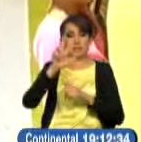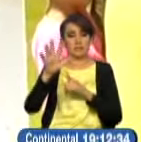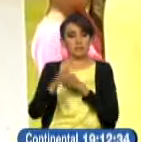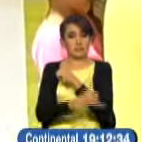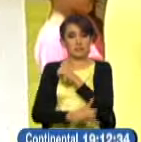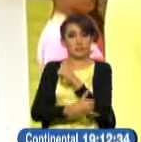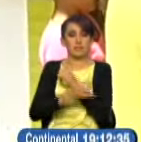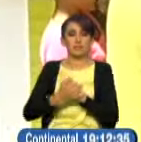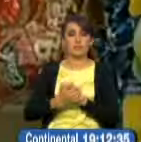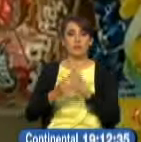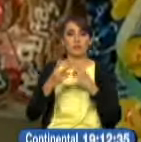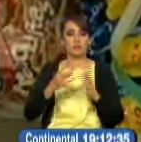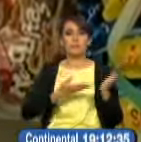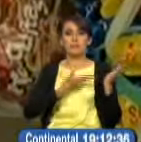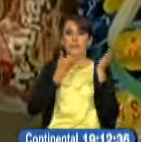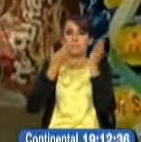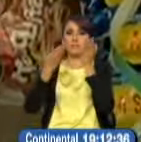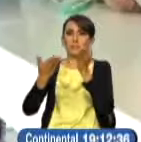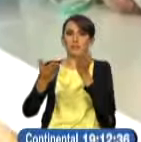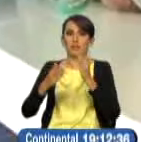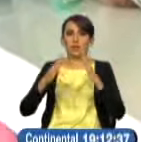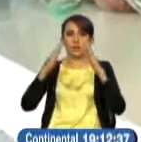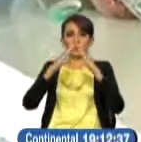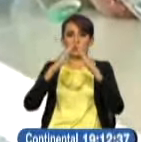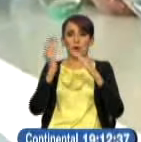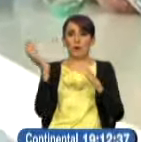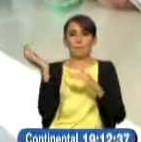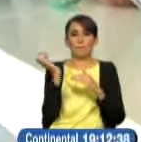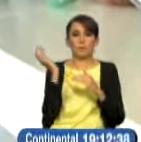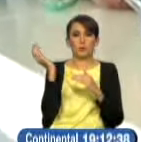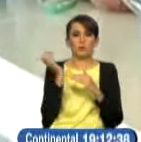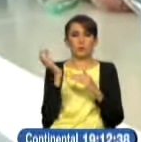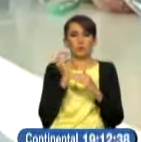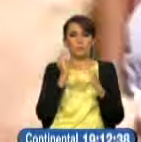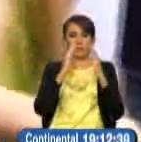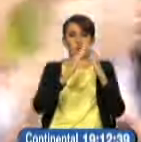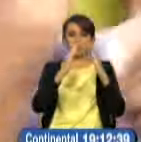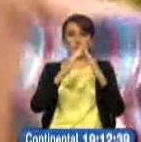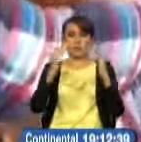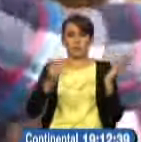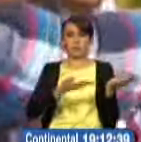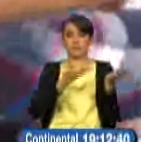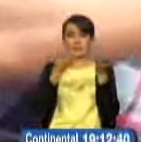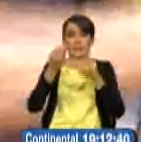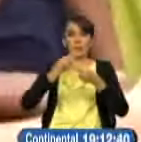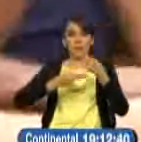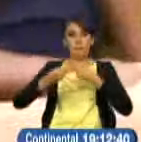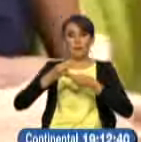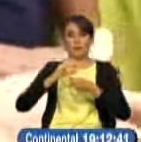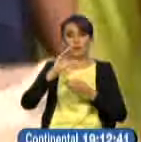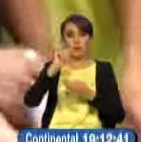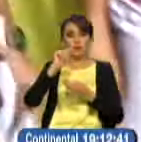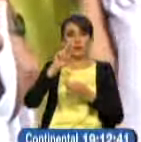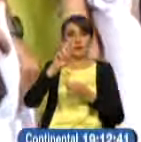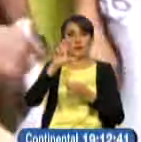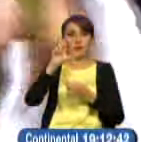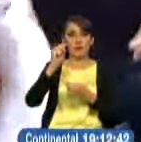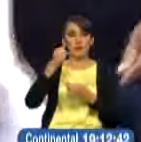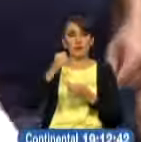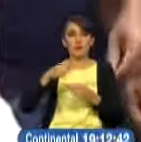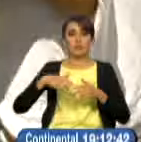País, hizo la entrega de un kiosco como parte del bono Joaquín Gallegos Lara, que aporta al emprendimiento de Carlos Aro, persona